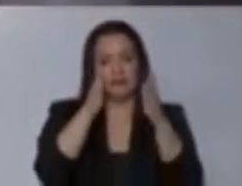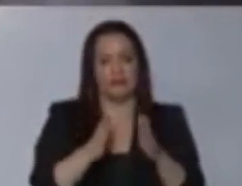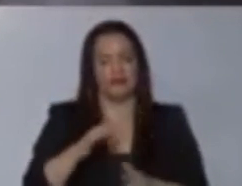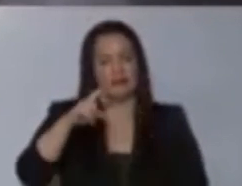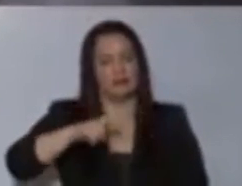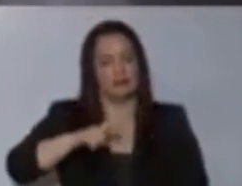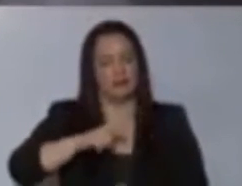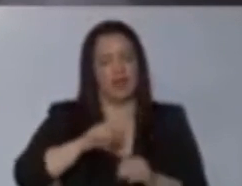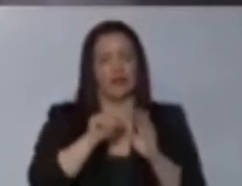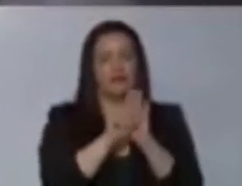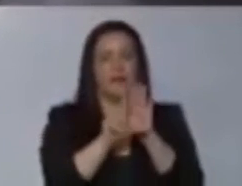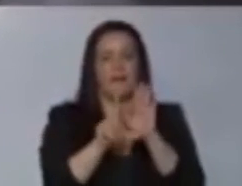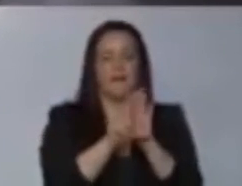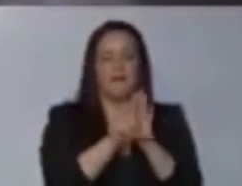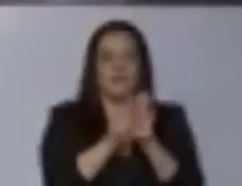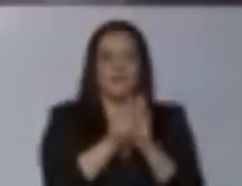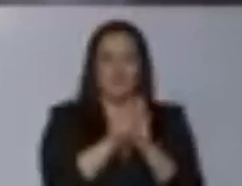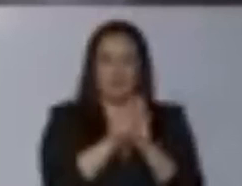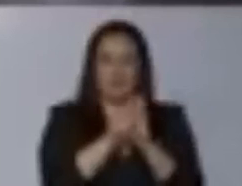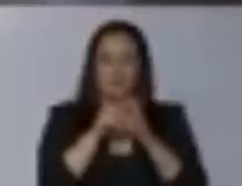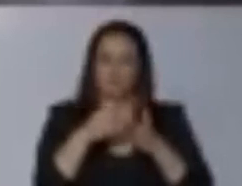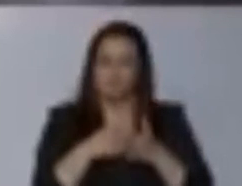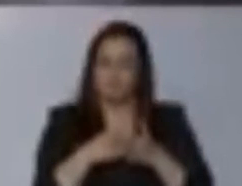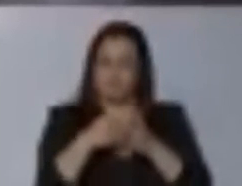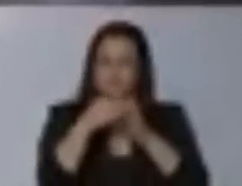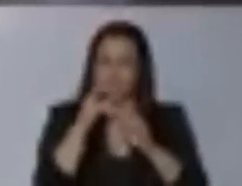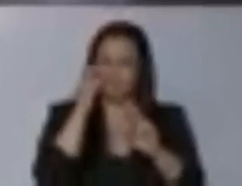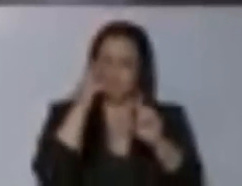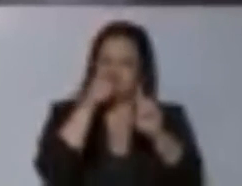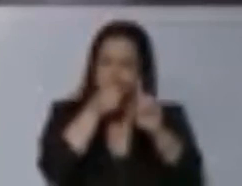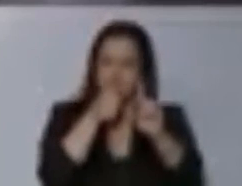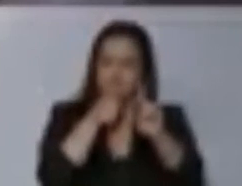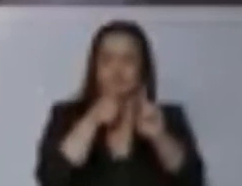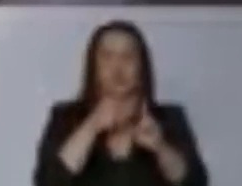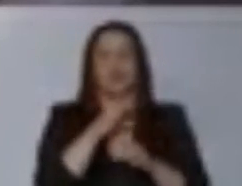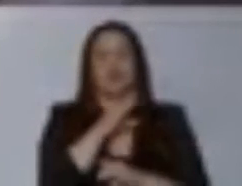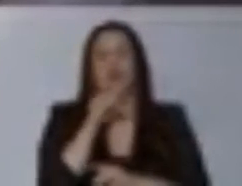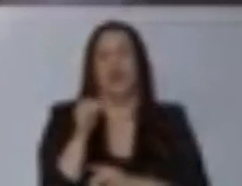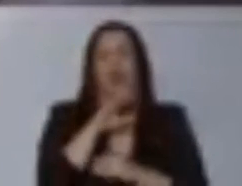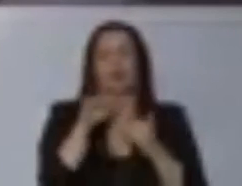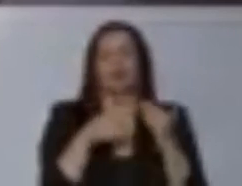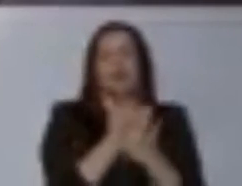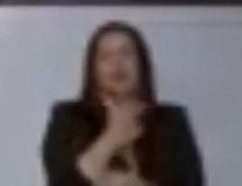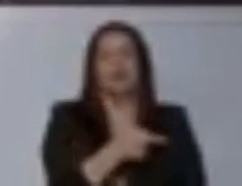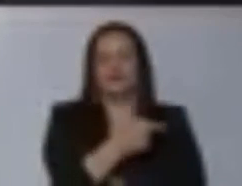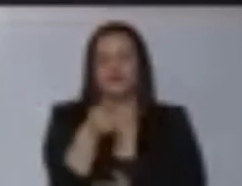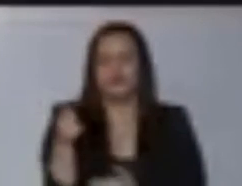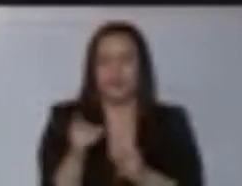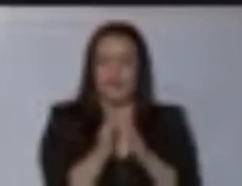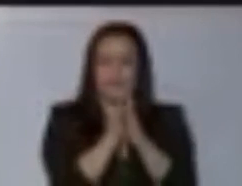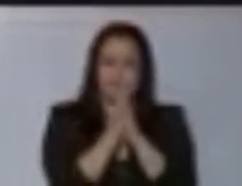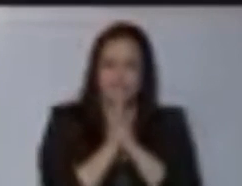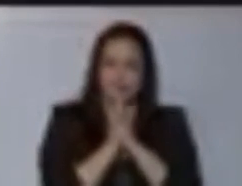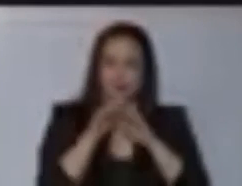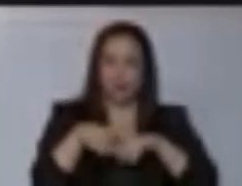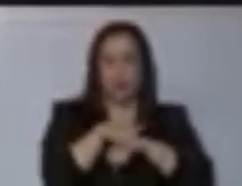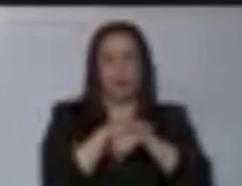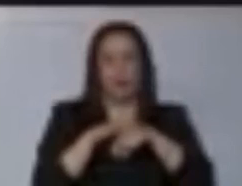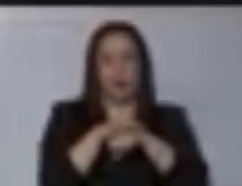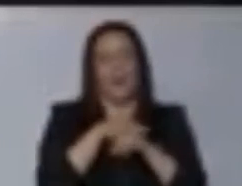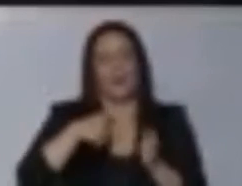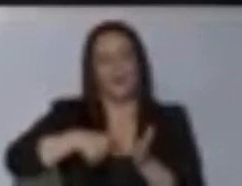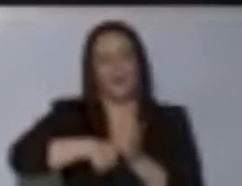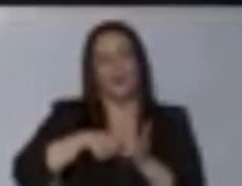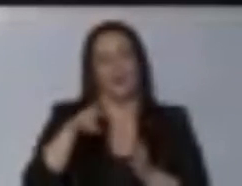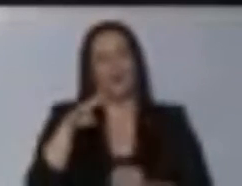que vaya encaminada en un mismo norte todos ustedes les pido por favor que voten por mi